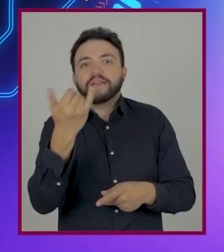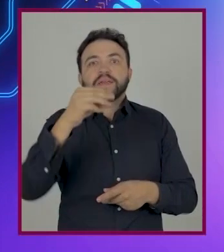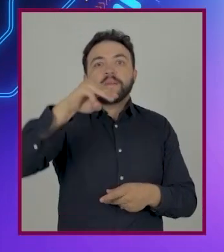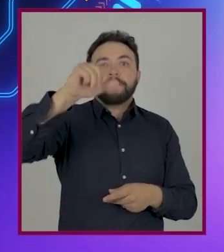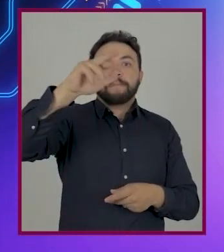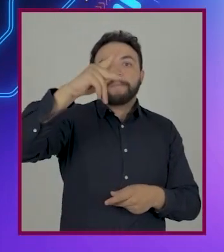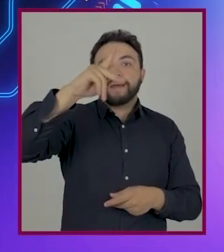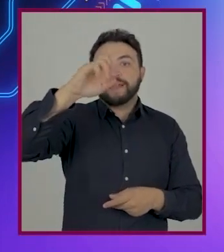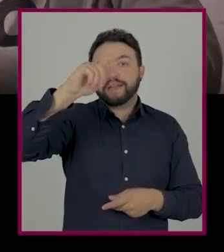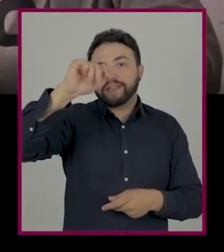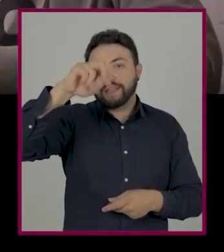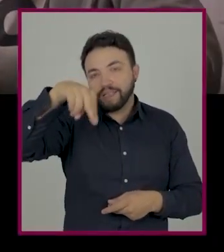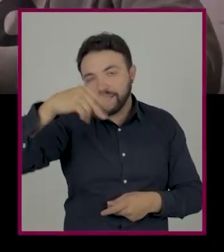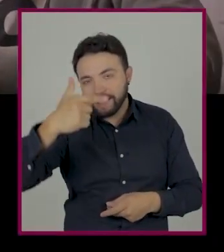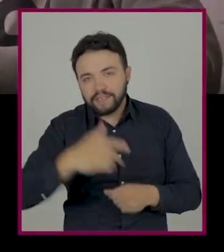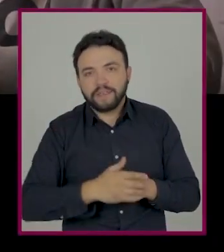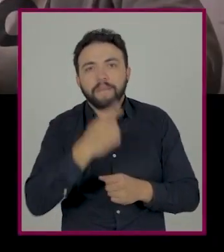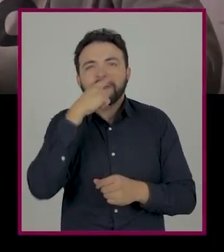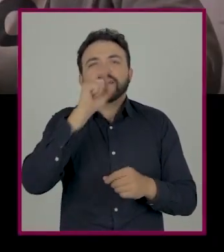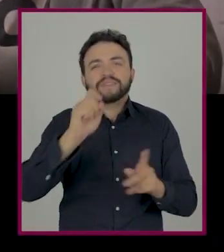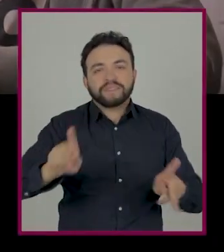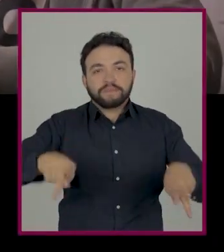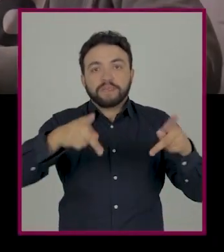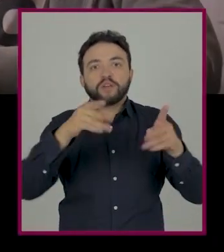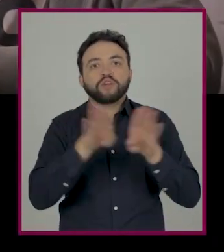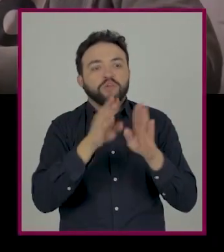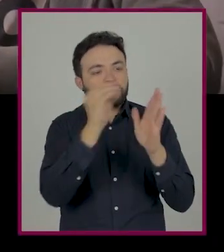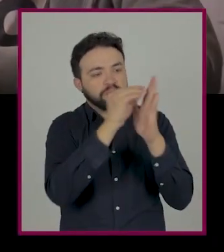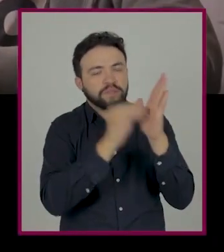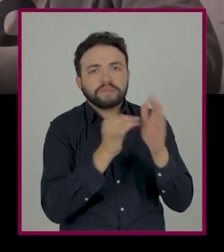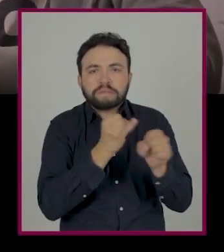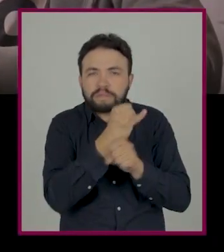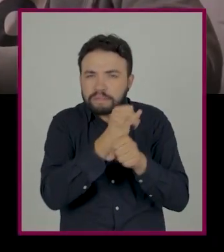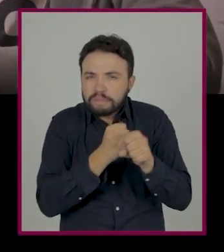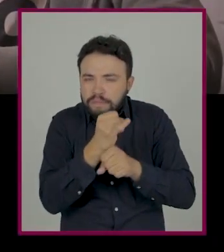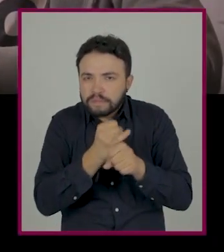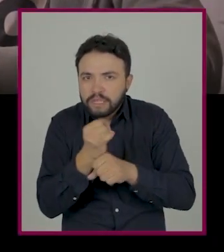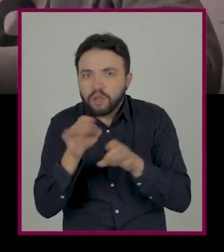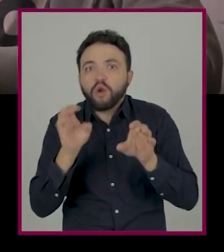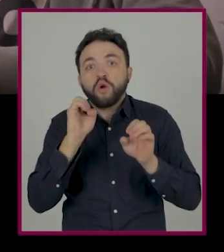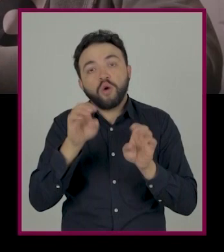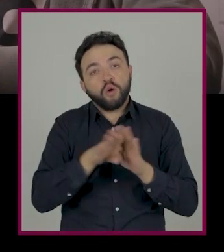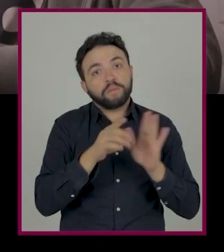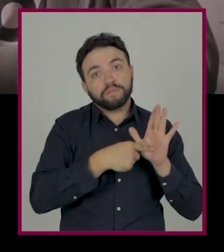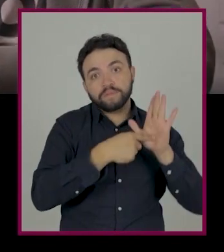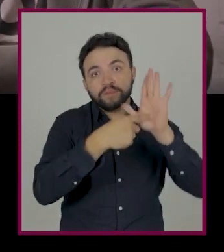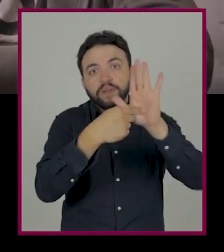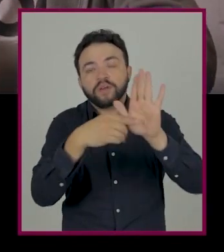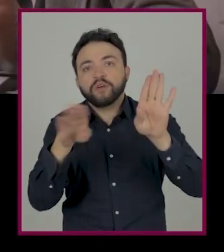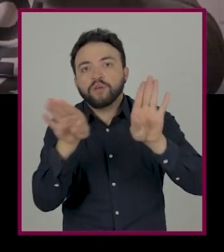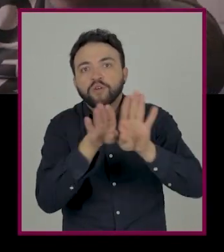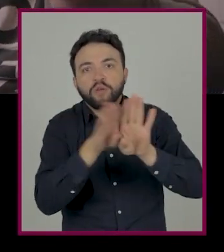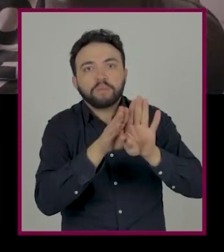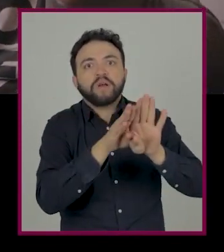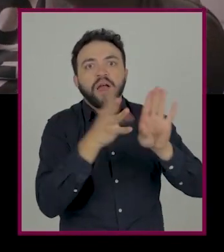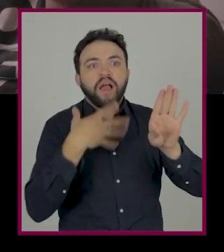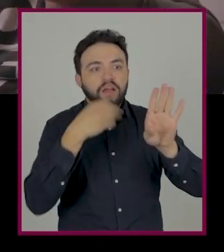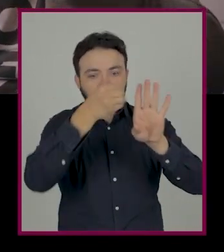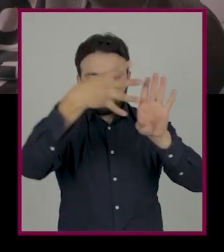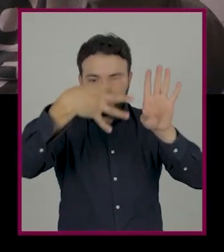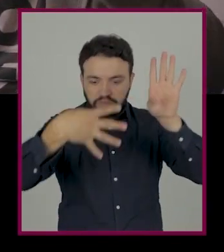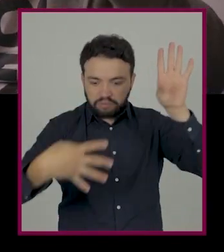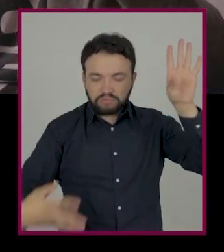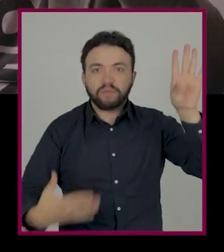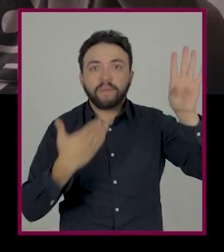un proceso de ventas, planificar estrategias de investigación o mostrar flujos de registro. Creo que también lo